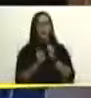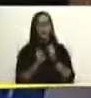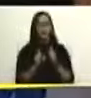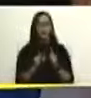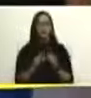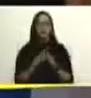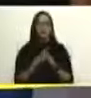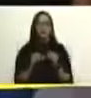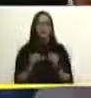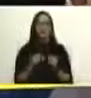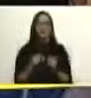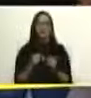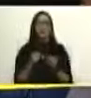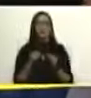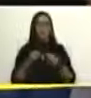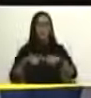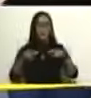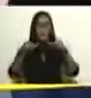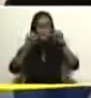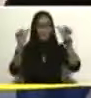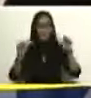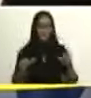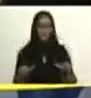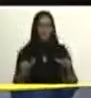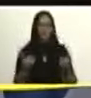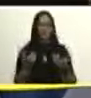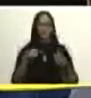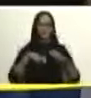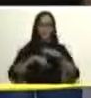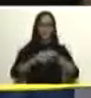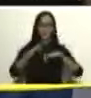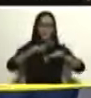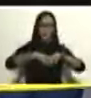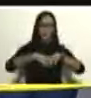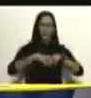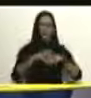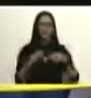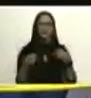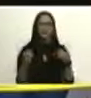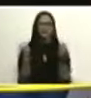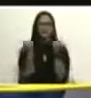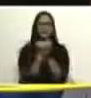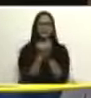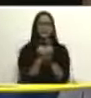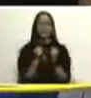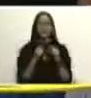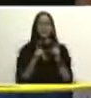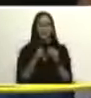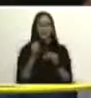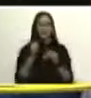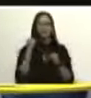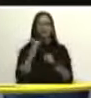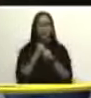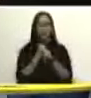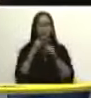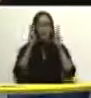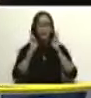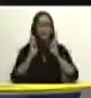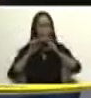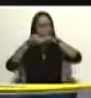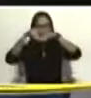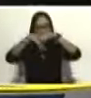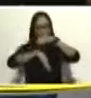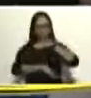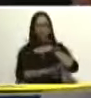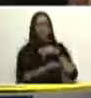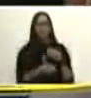es el sistema de drenaje que estaba totalmente colapsado, se hizo un trabajo importantísimo. Este es un liceo, el